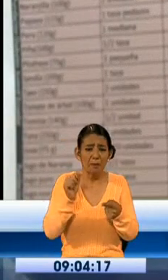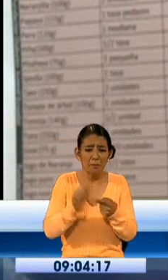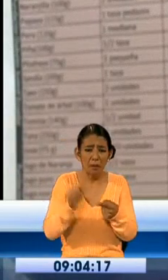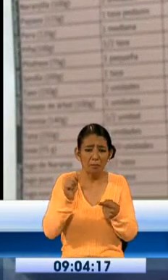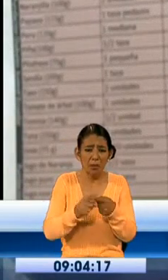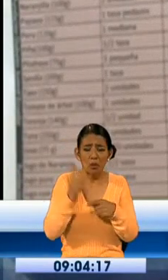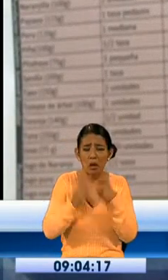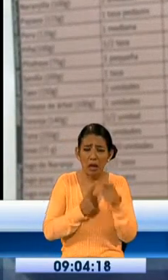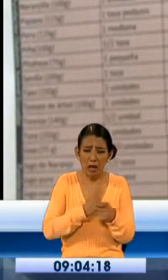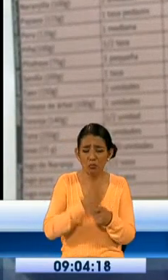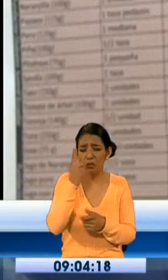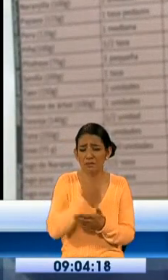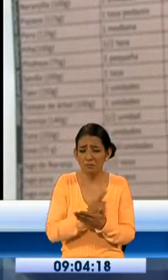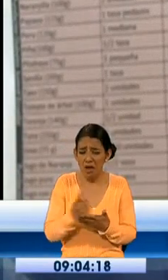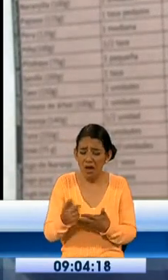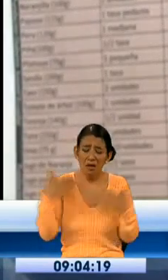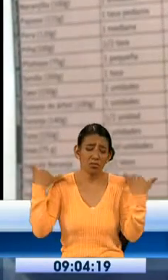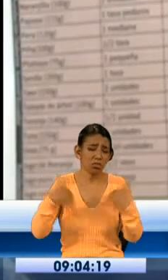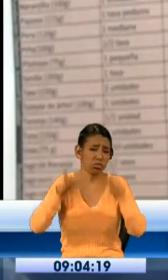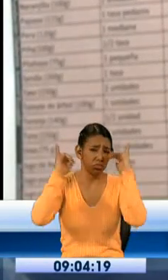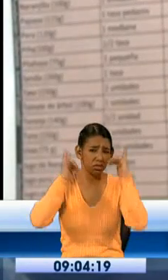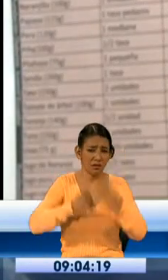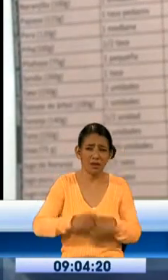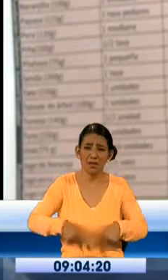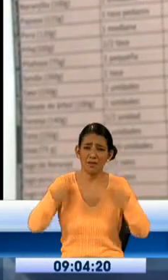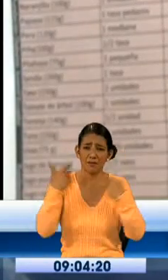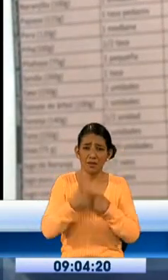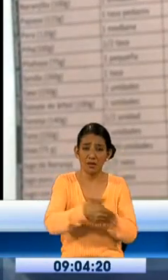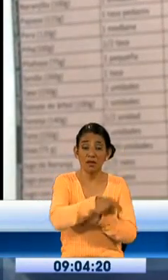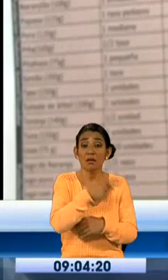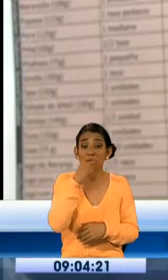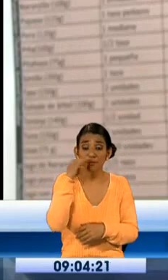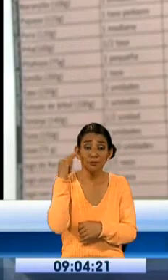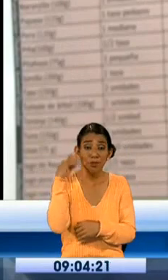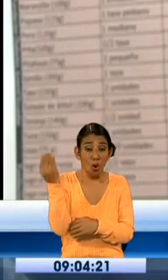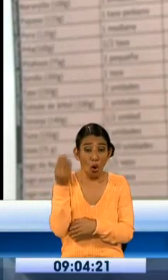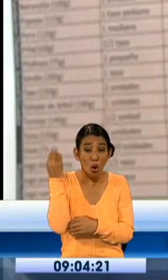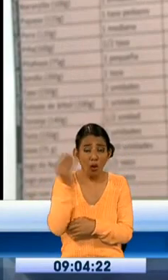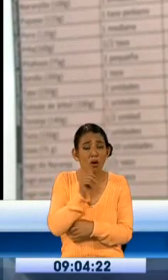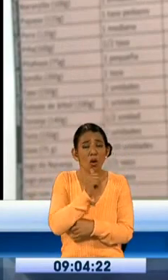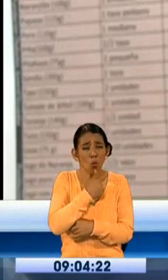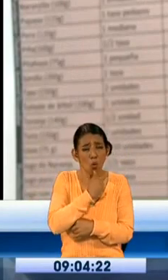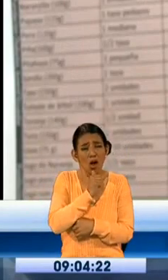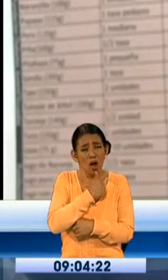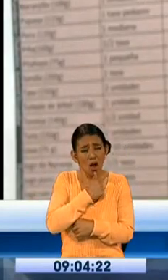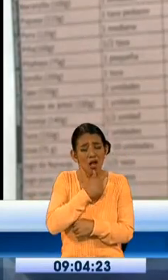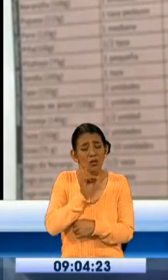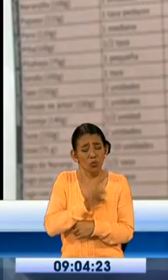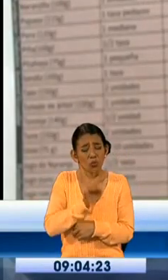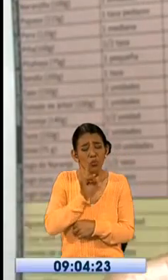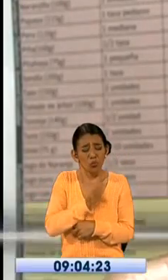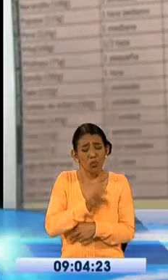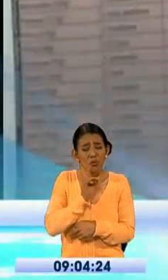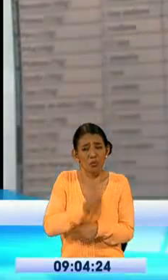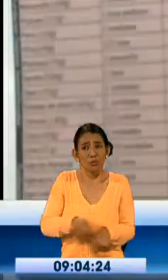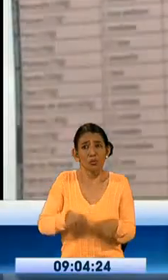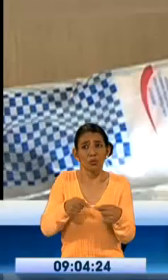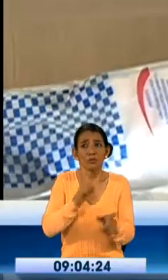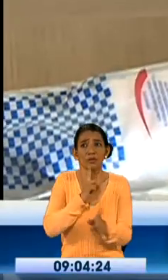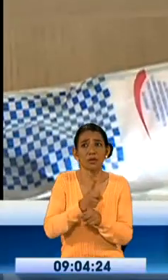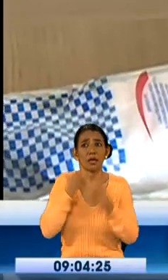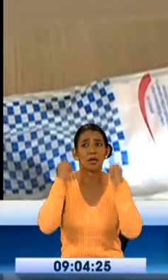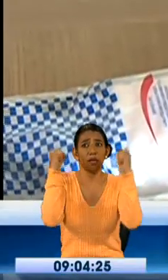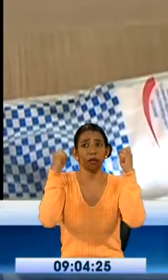de 3.300 pinchazos al año. La fortaleza que los niños y jóvenes tienen al soportar un dolor todos los días les convierte en verdaderos héroes.